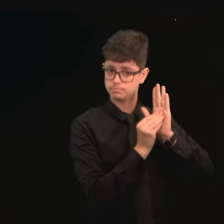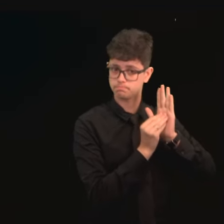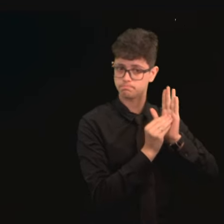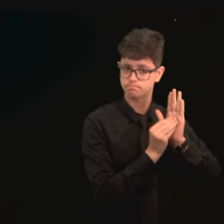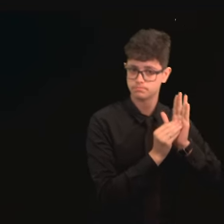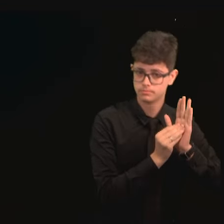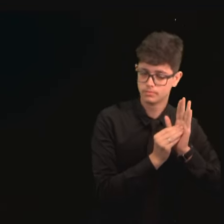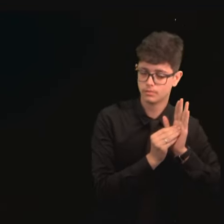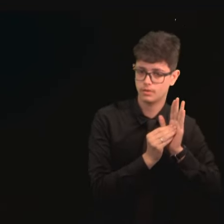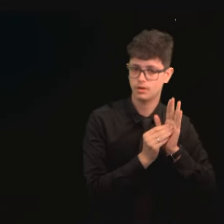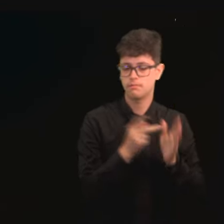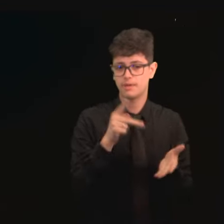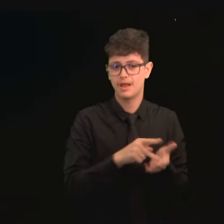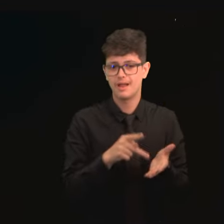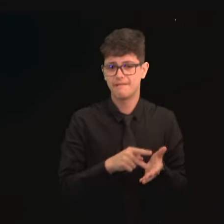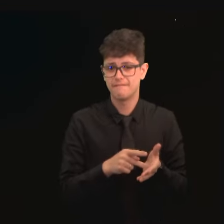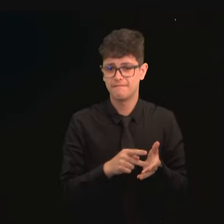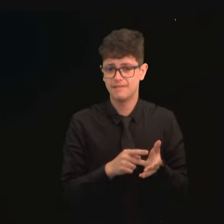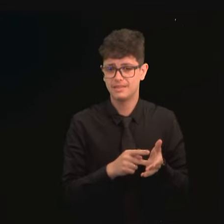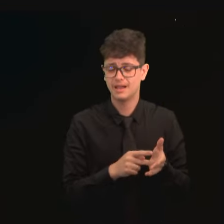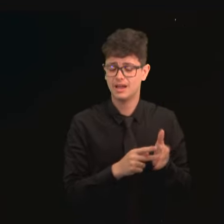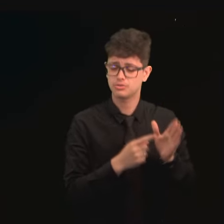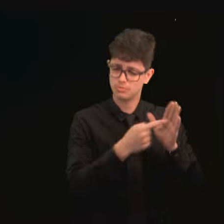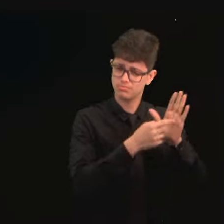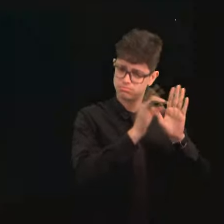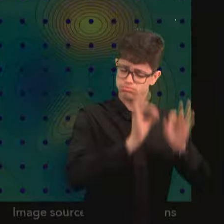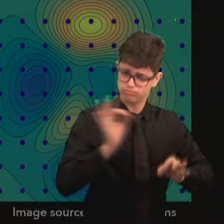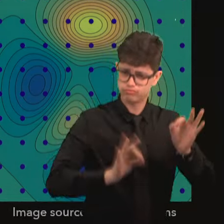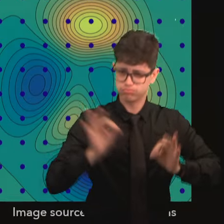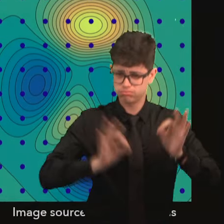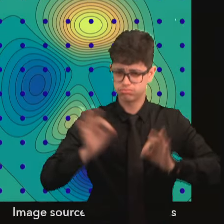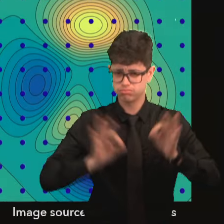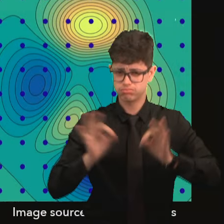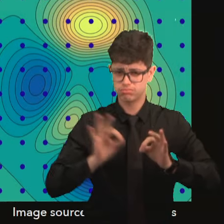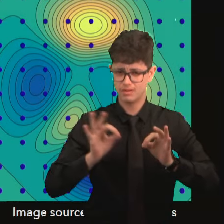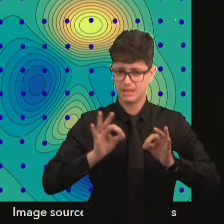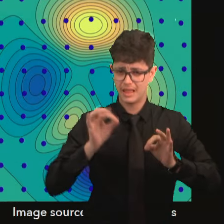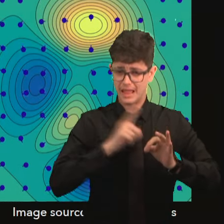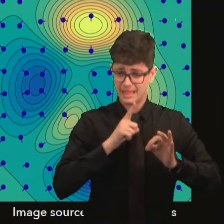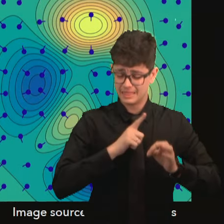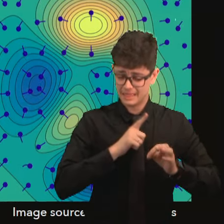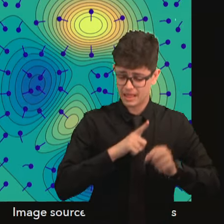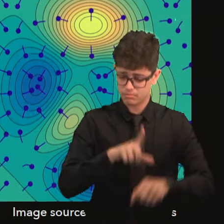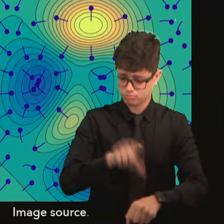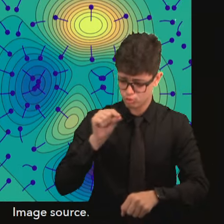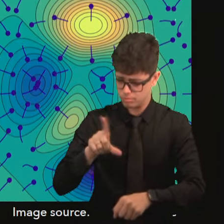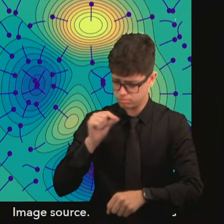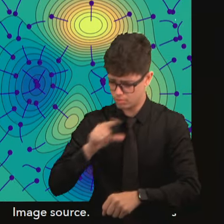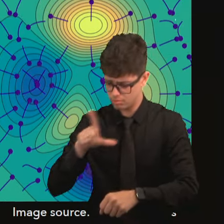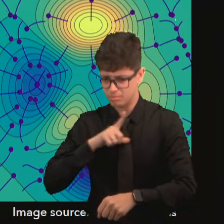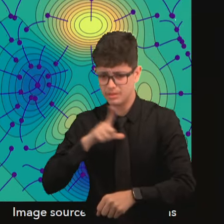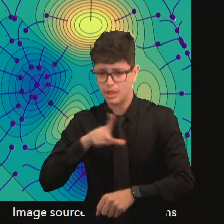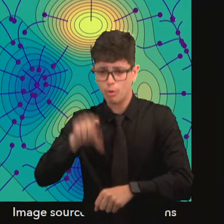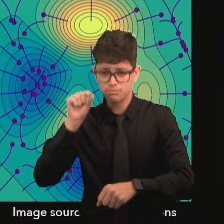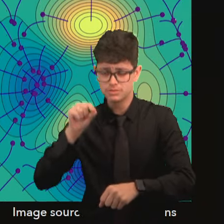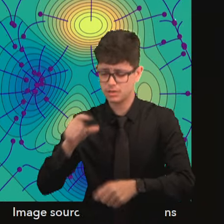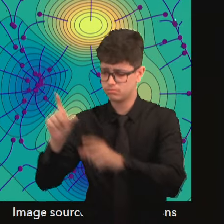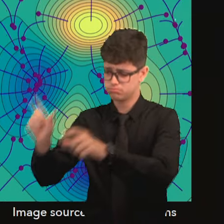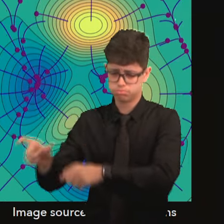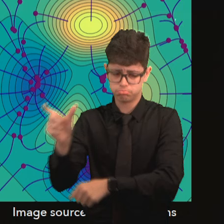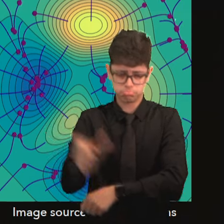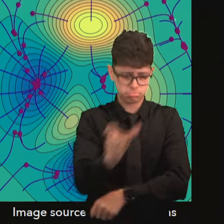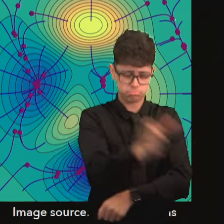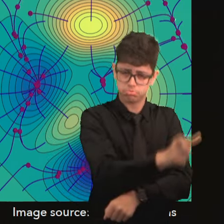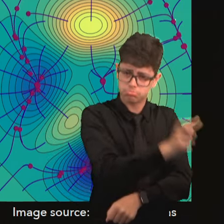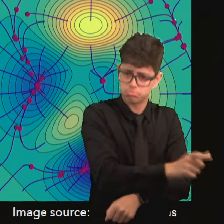llevan sesgos para sus datos, pero en el desarrollo de esos modelos existen varias otras opciones que son hechas por un científico